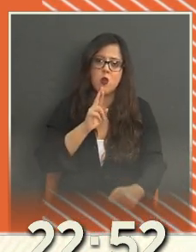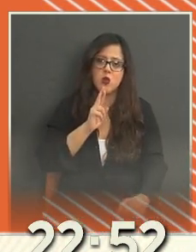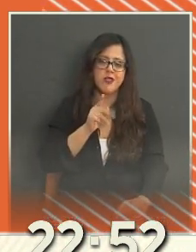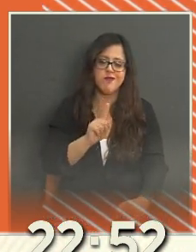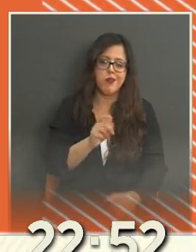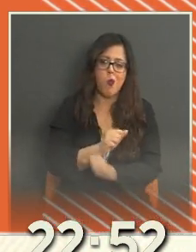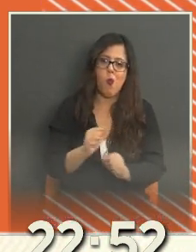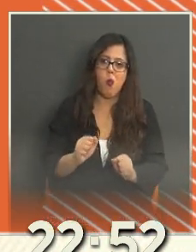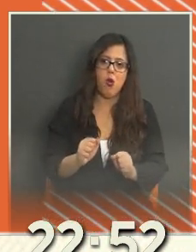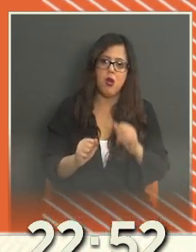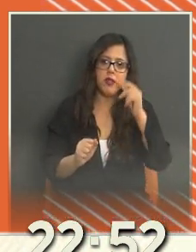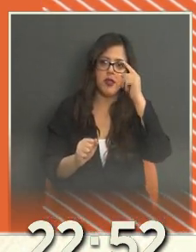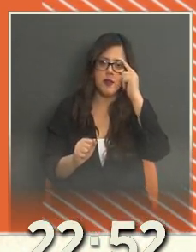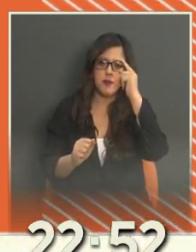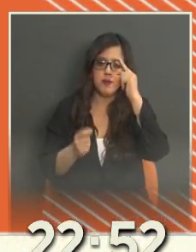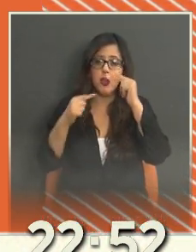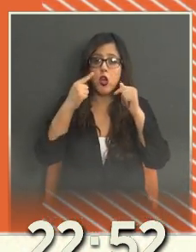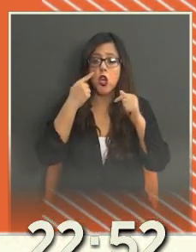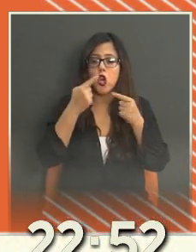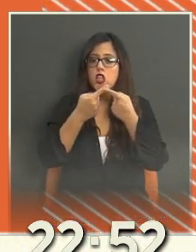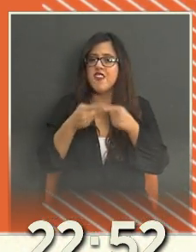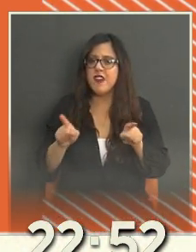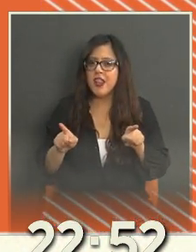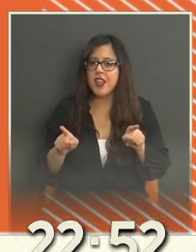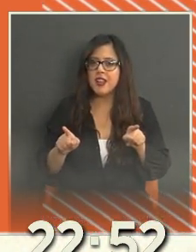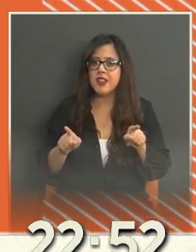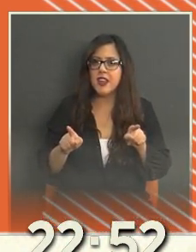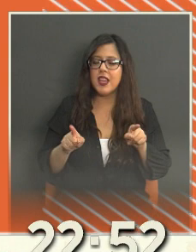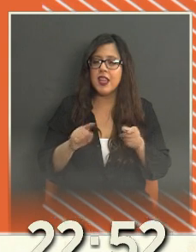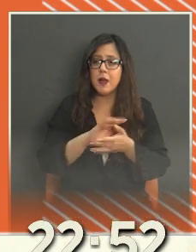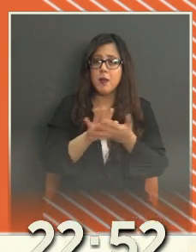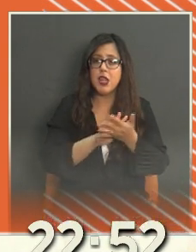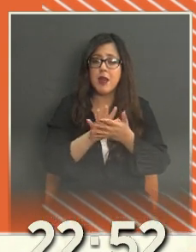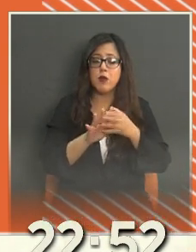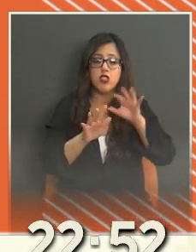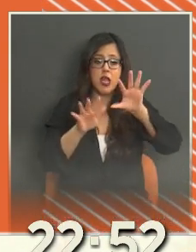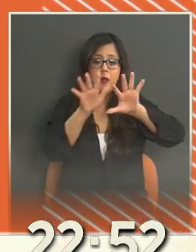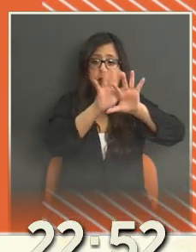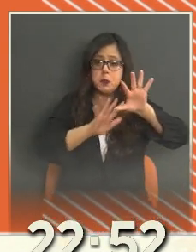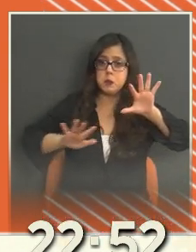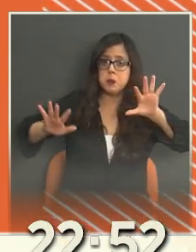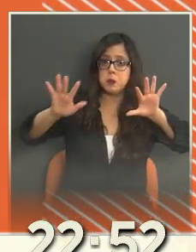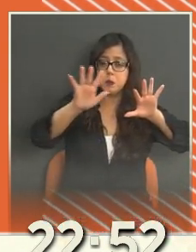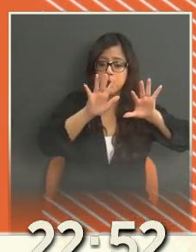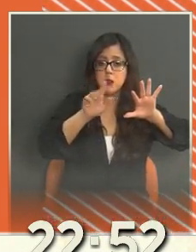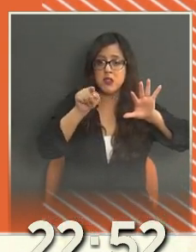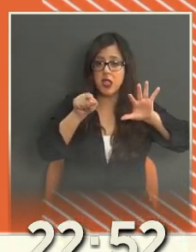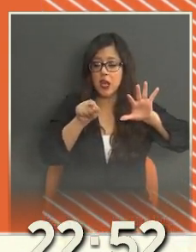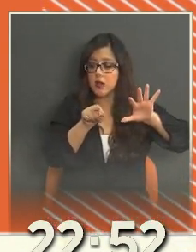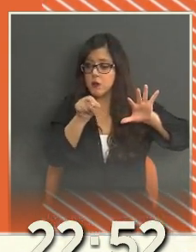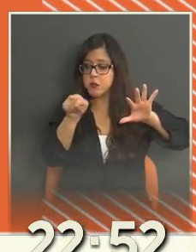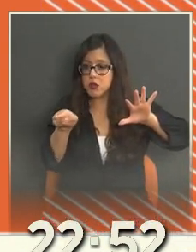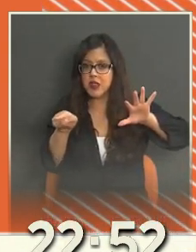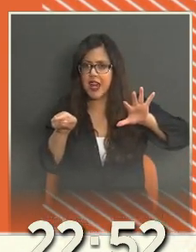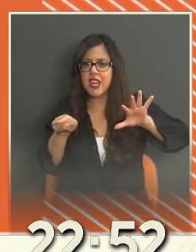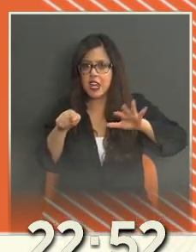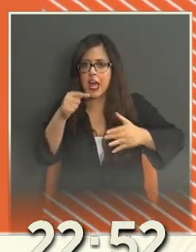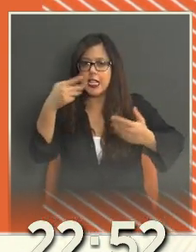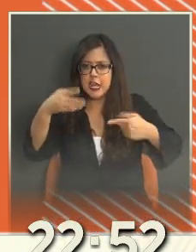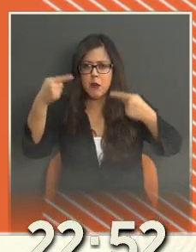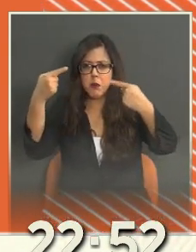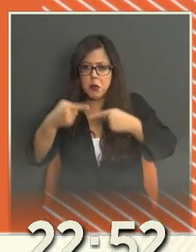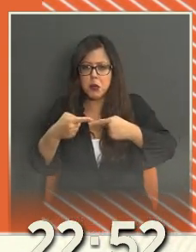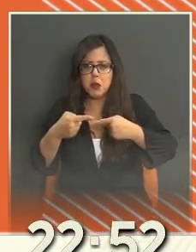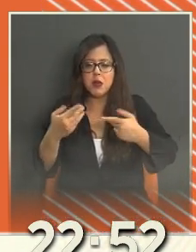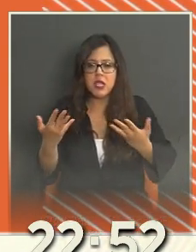distinto es querer avanzar hacia el este hacia el oeste y enfrentarse a países que forman parte de la otan estamos hablando